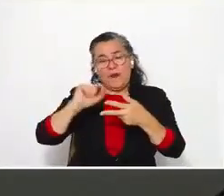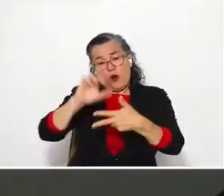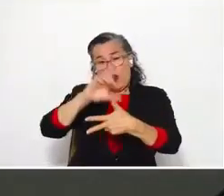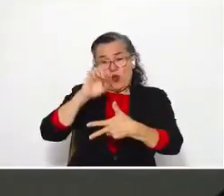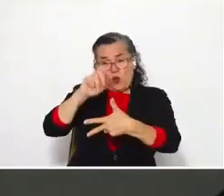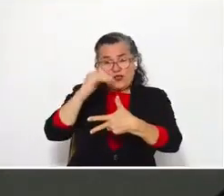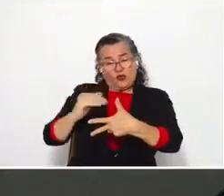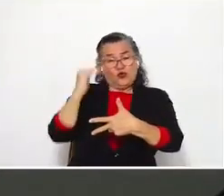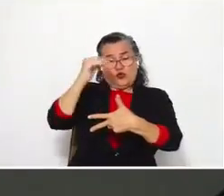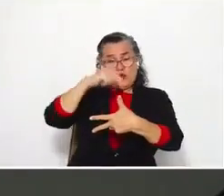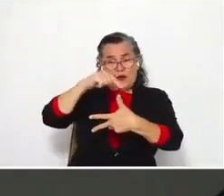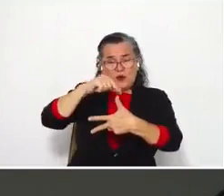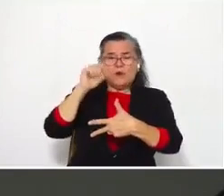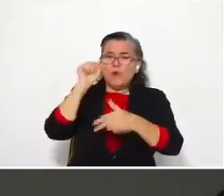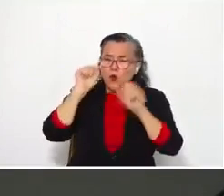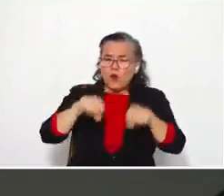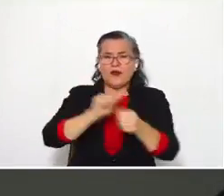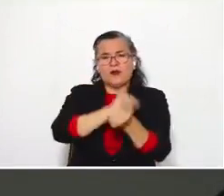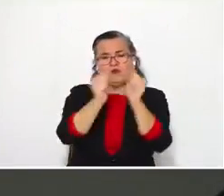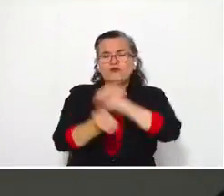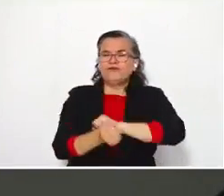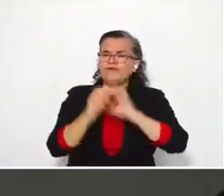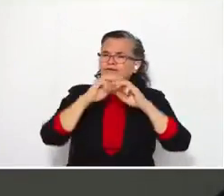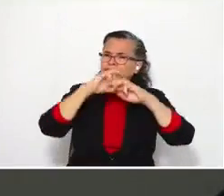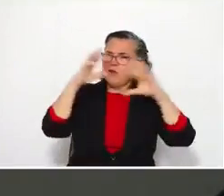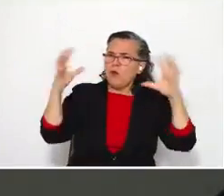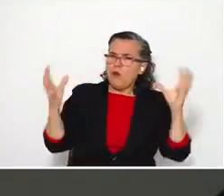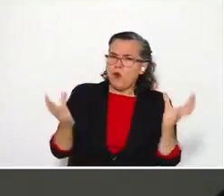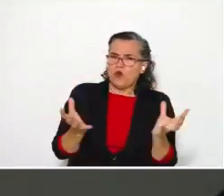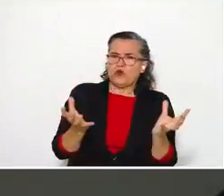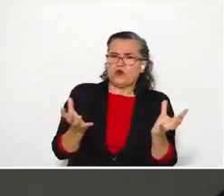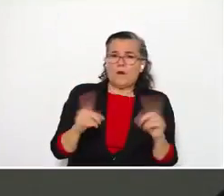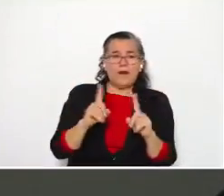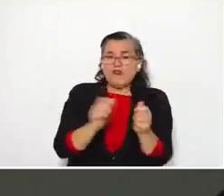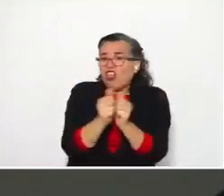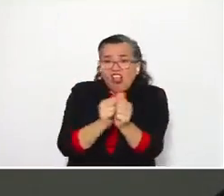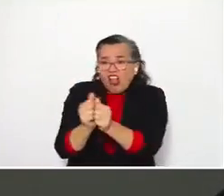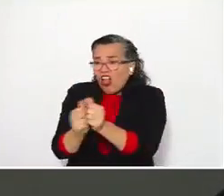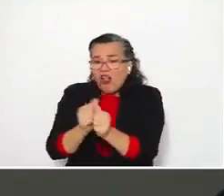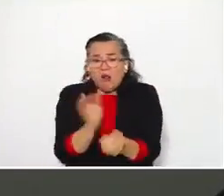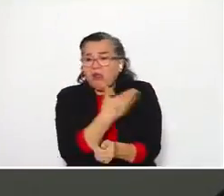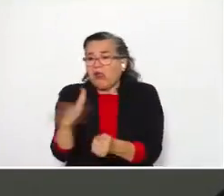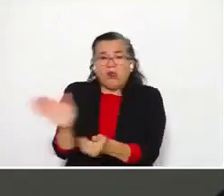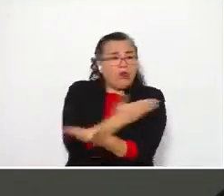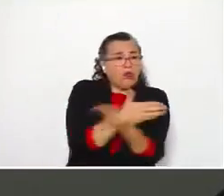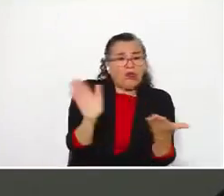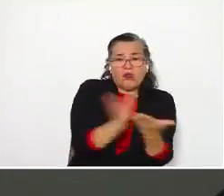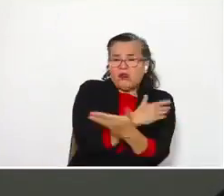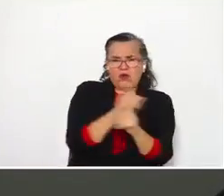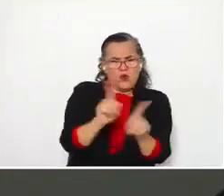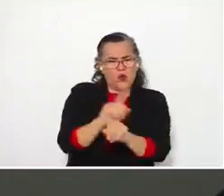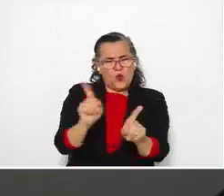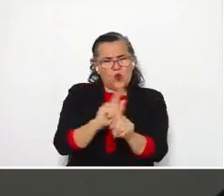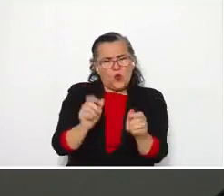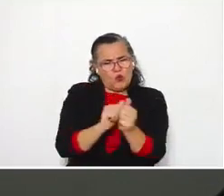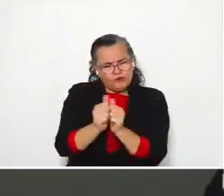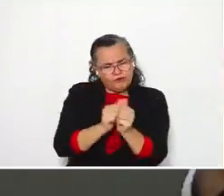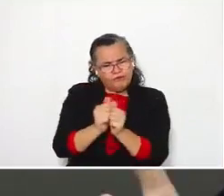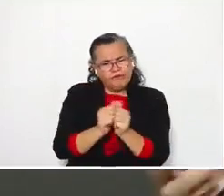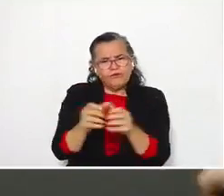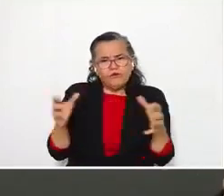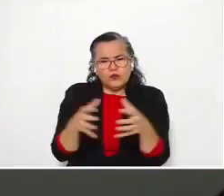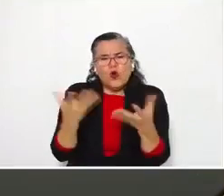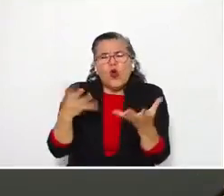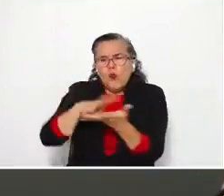superior podemos cambiar el mundo, pero si nos unimos, no competimos, sino en vez de la competencia entre nosotros deberíamos buscar